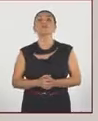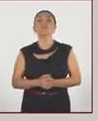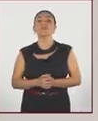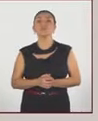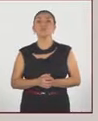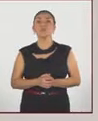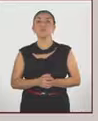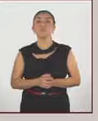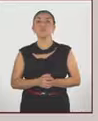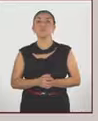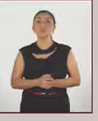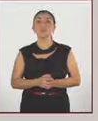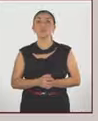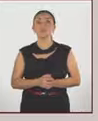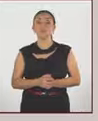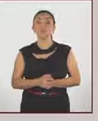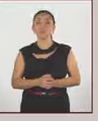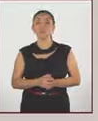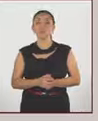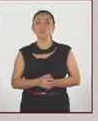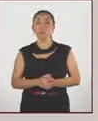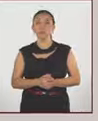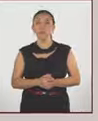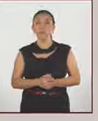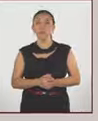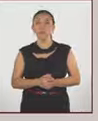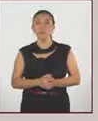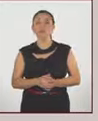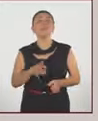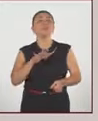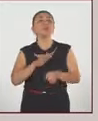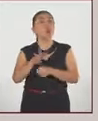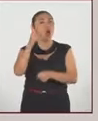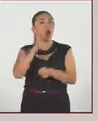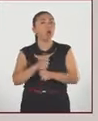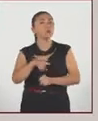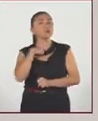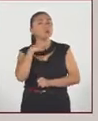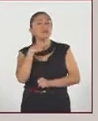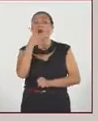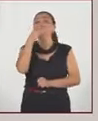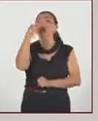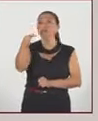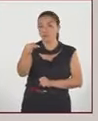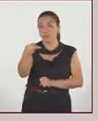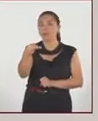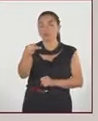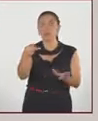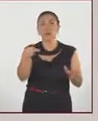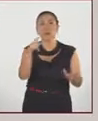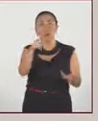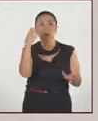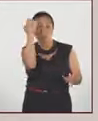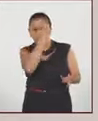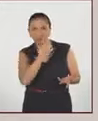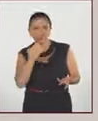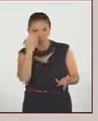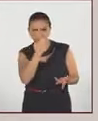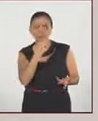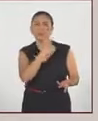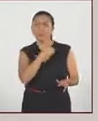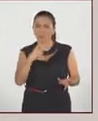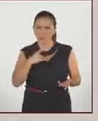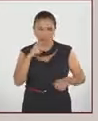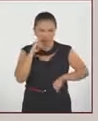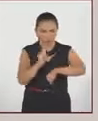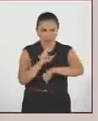De la detección temprana y señales de alerta, ¿qué nos puedes decir? Bueno, la observación de manera sistemática,